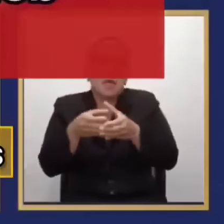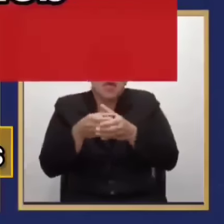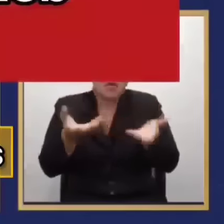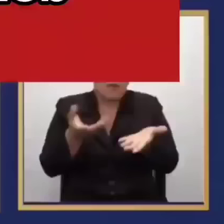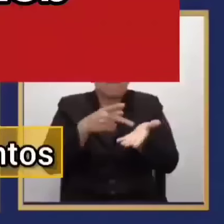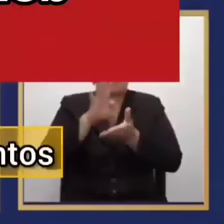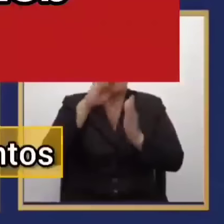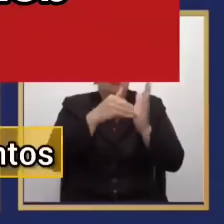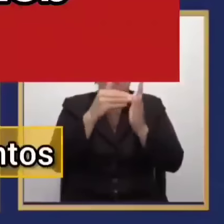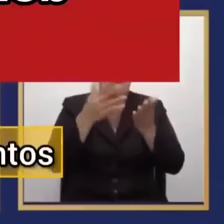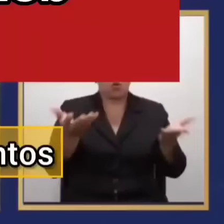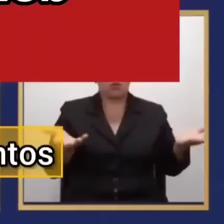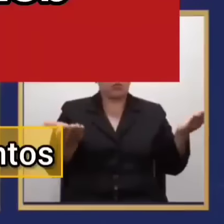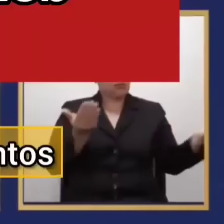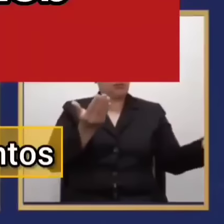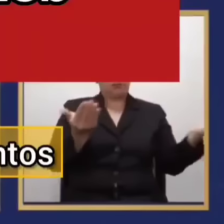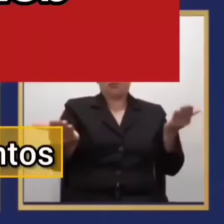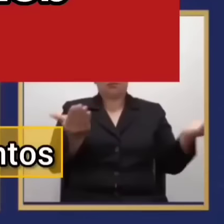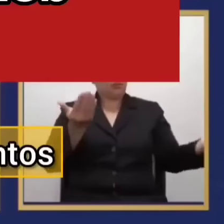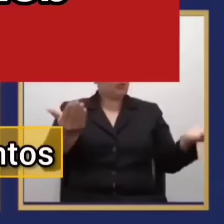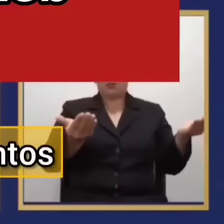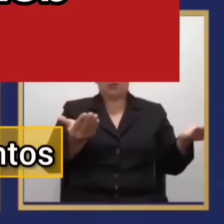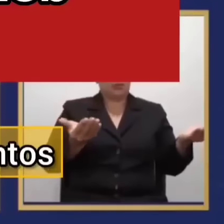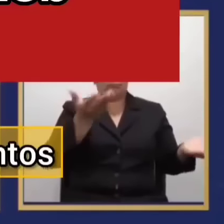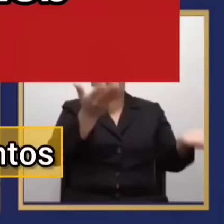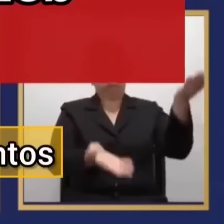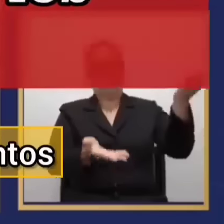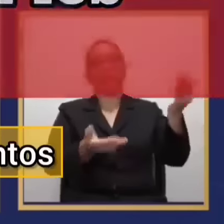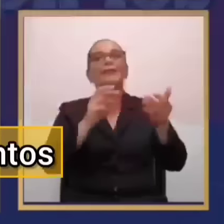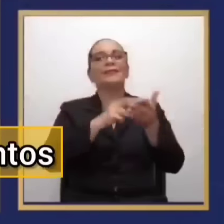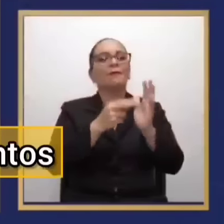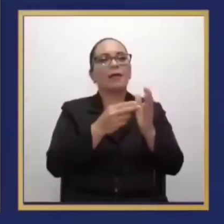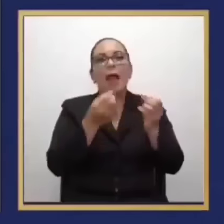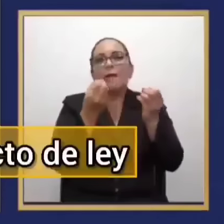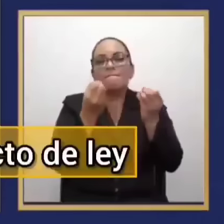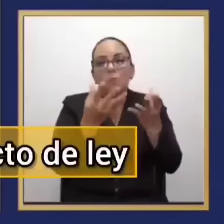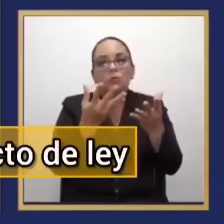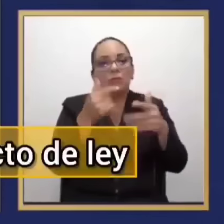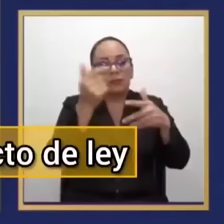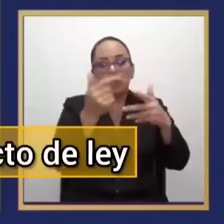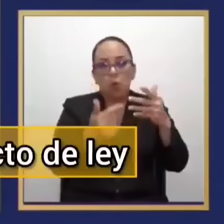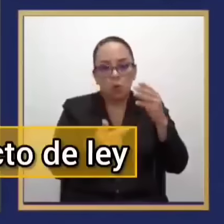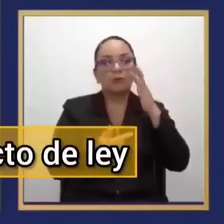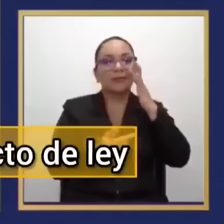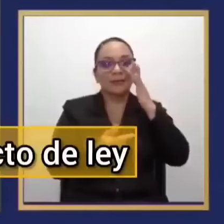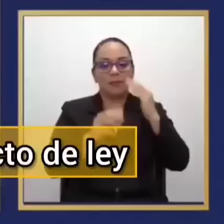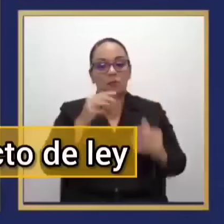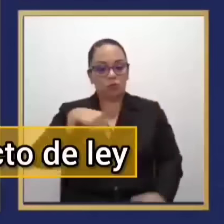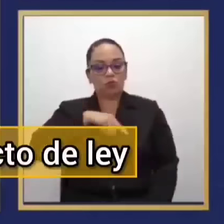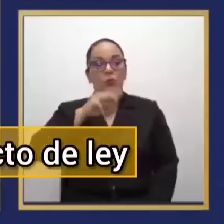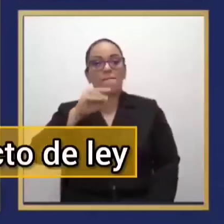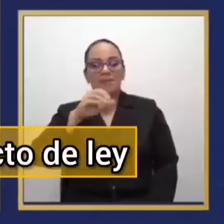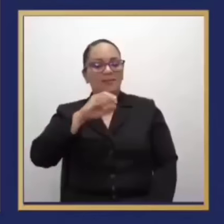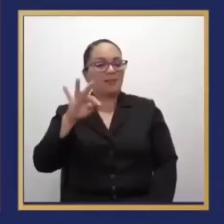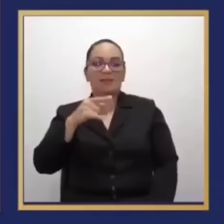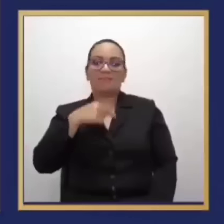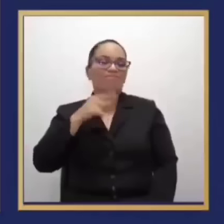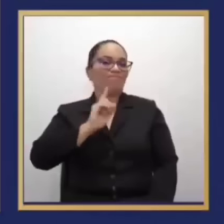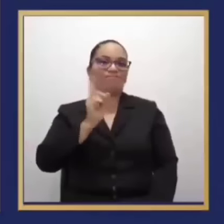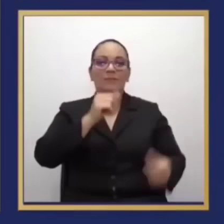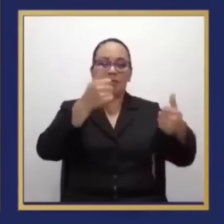de colones. Entonces, hay un montón de señalamientos que tiene el MISID con relación a ese proyecto de ley y